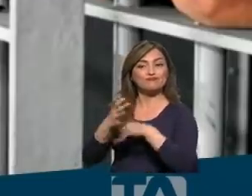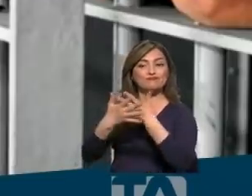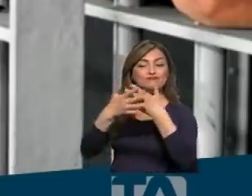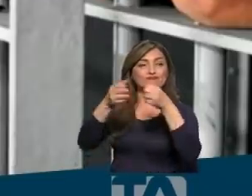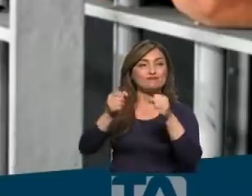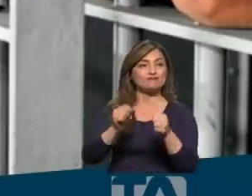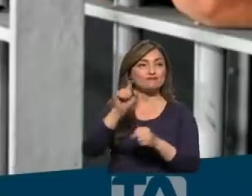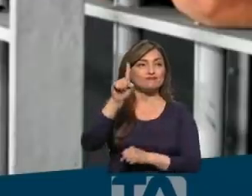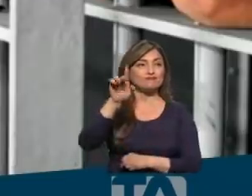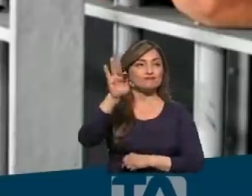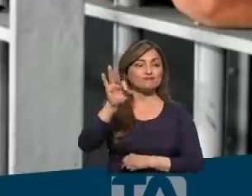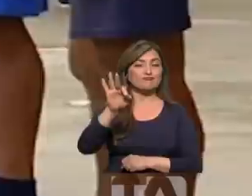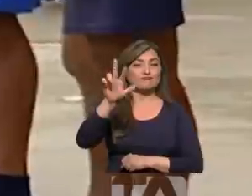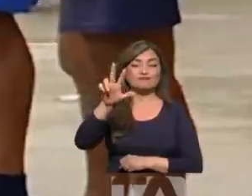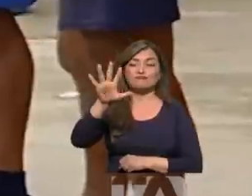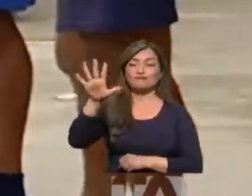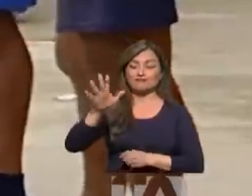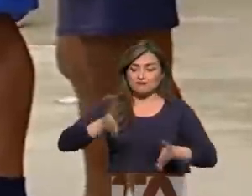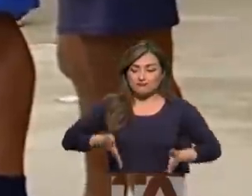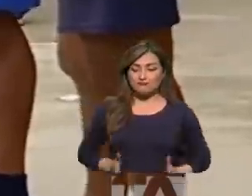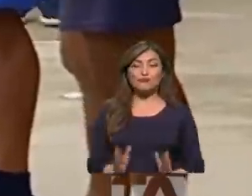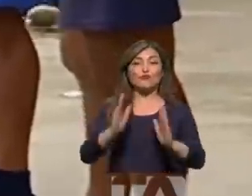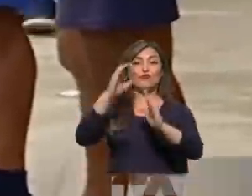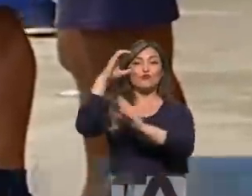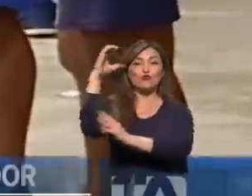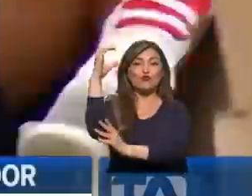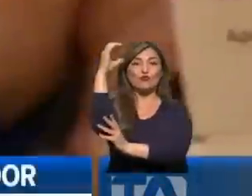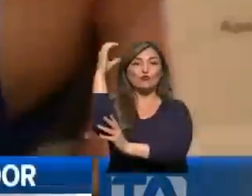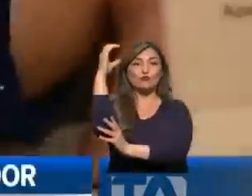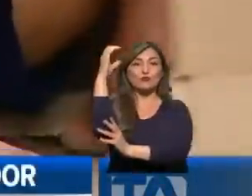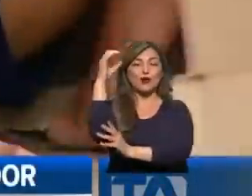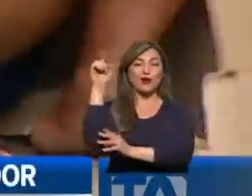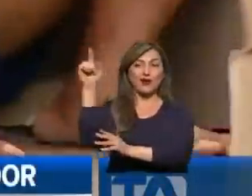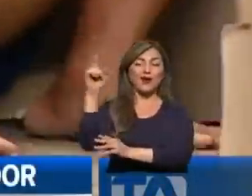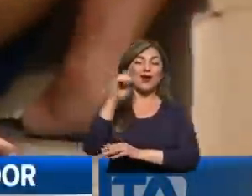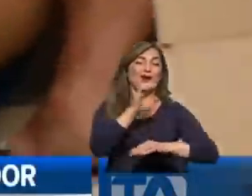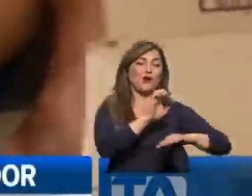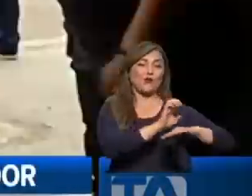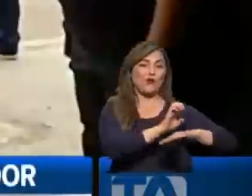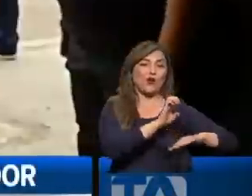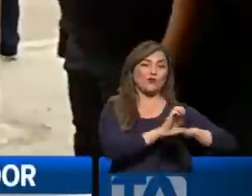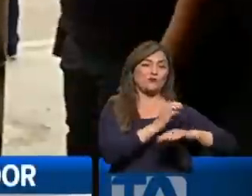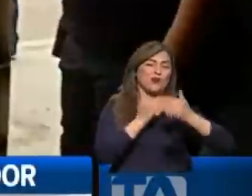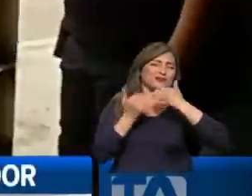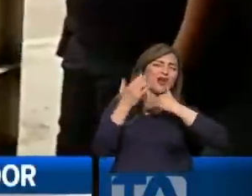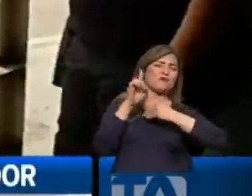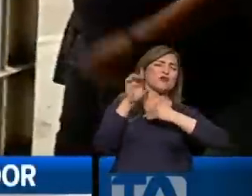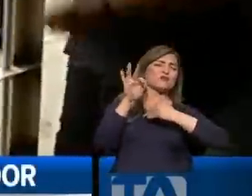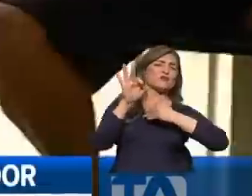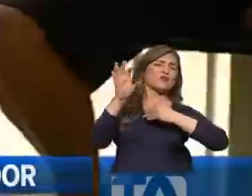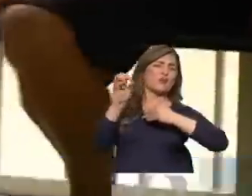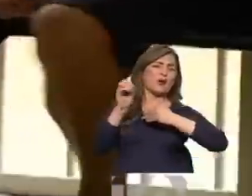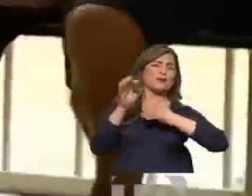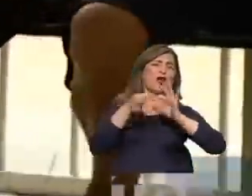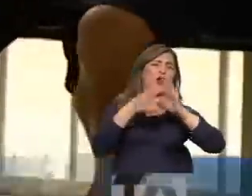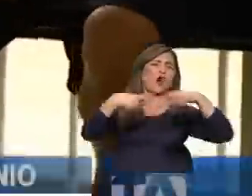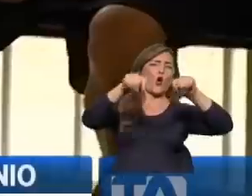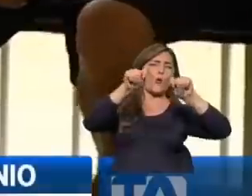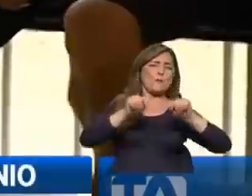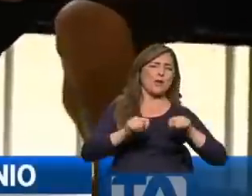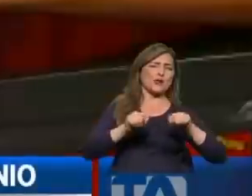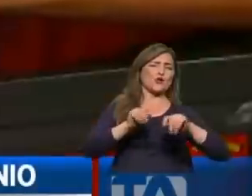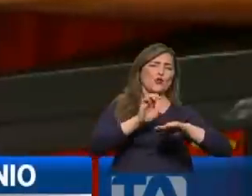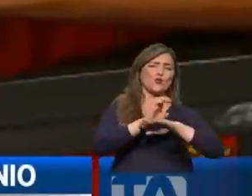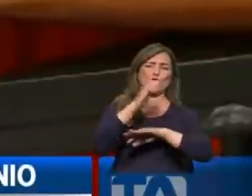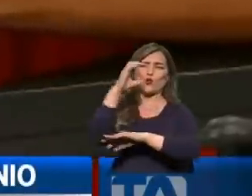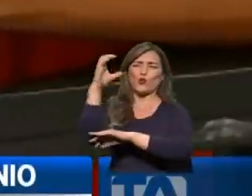1.935 de nacionalidad colombiana. Con ese país, Ecuador tiene un convenio de repatriación que data de 1990, lo que en teoría permitiría